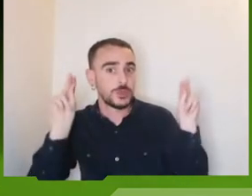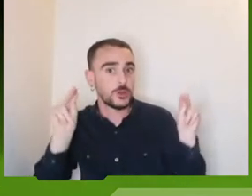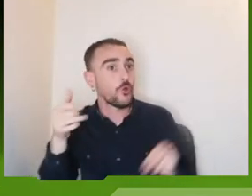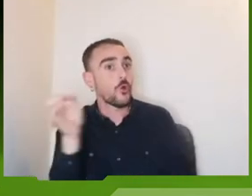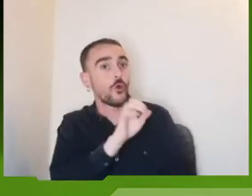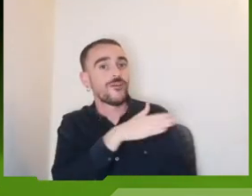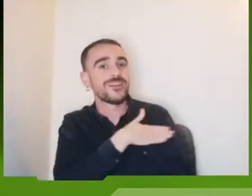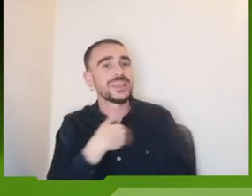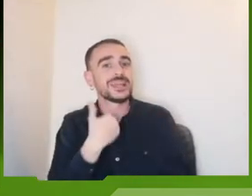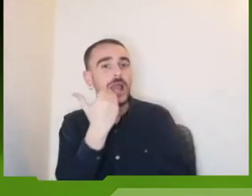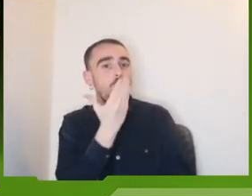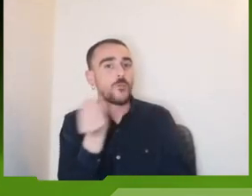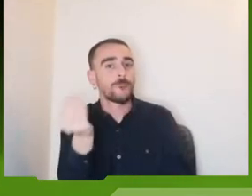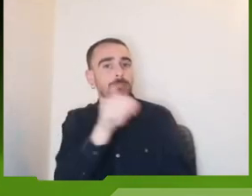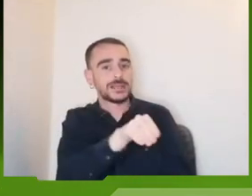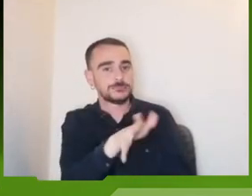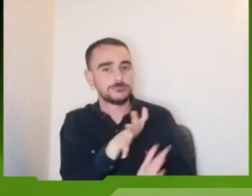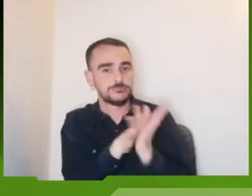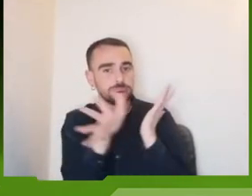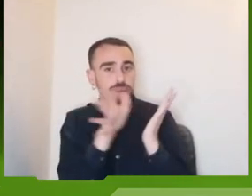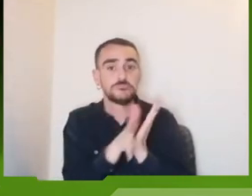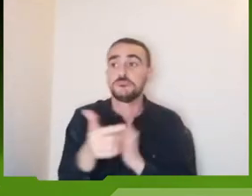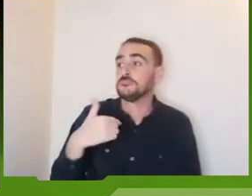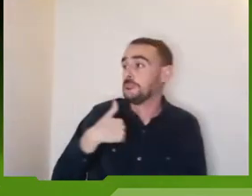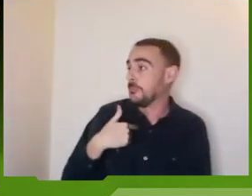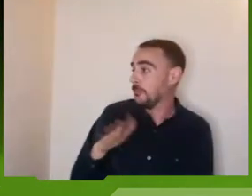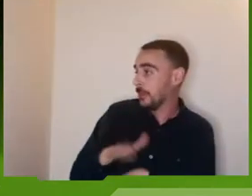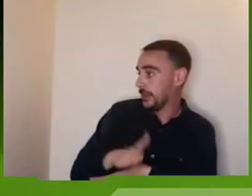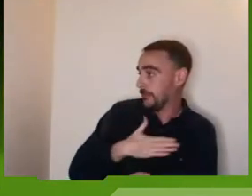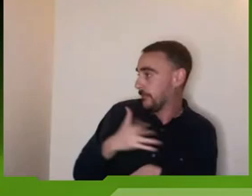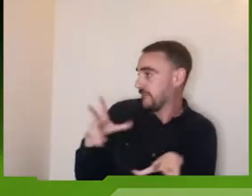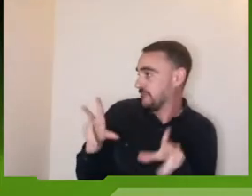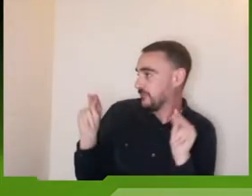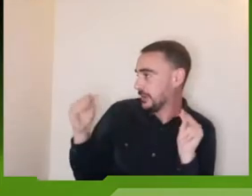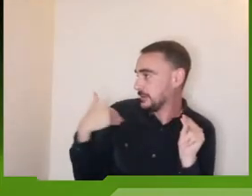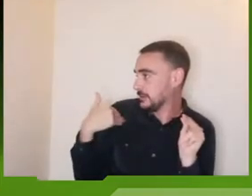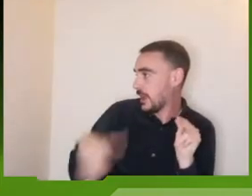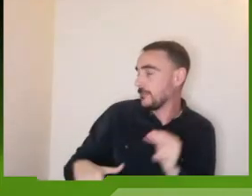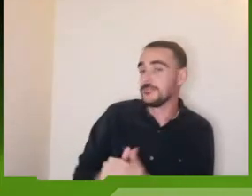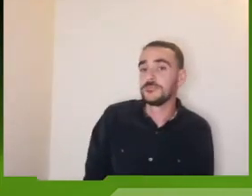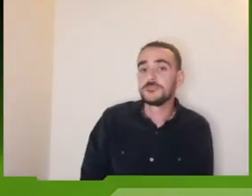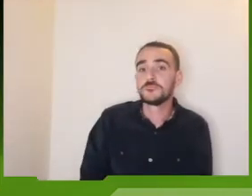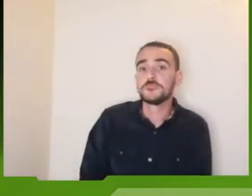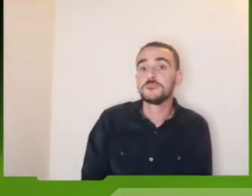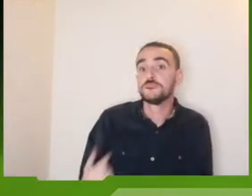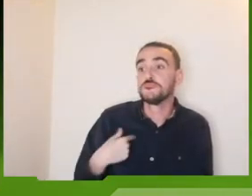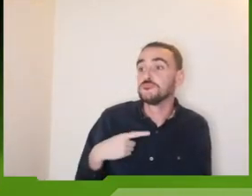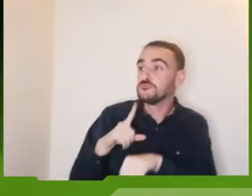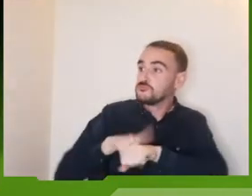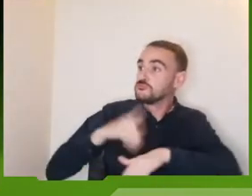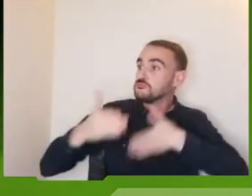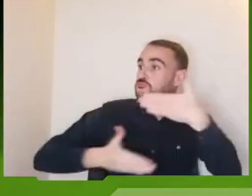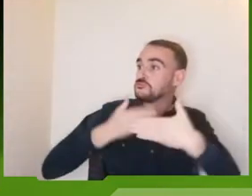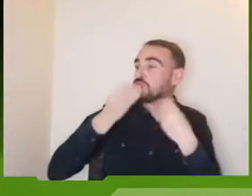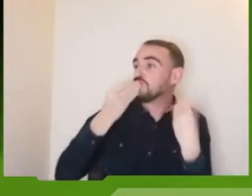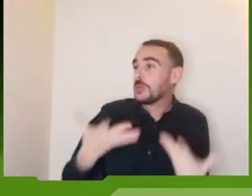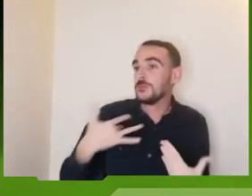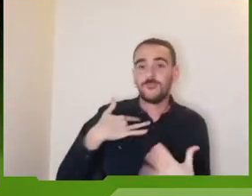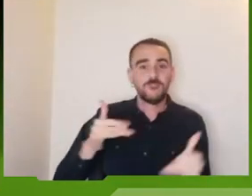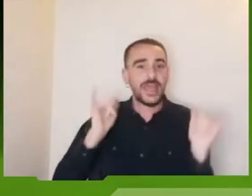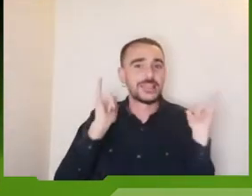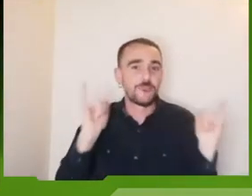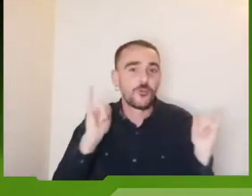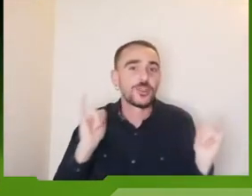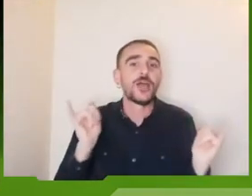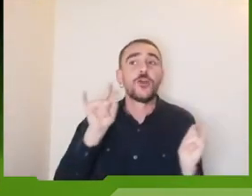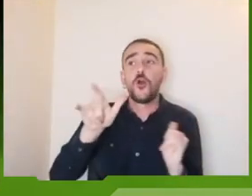más? Sí, para mí terminamos ya. Ya me ha cundido esta hora, me lo he pasado muy bien, están